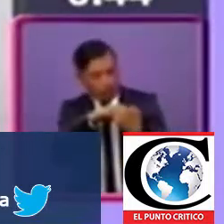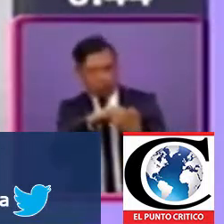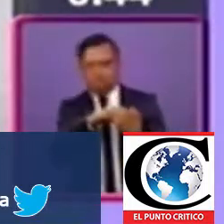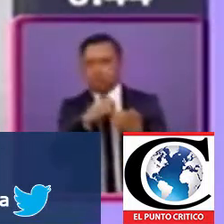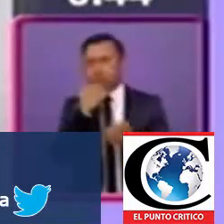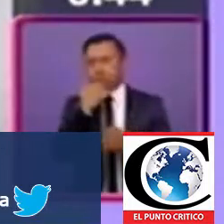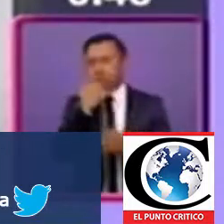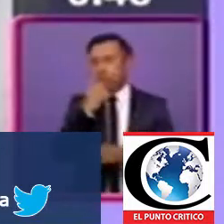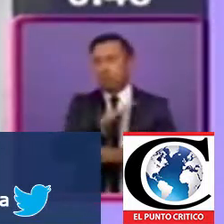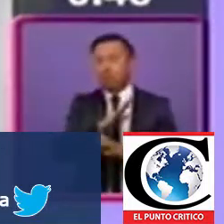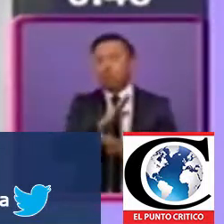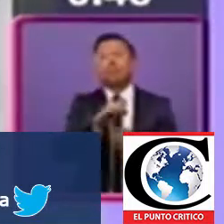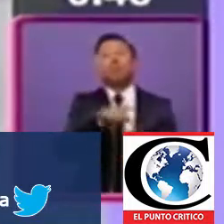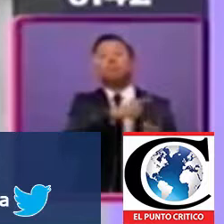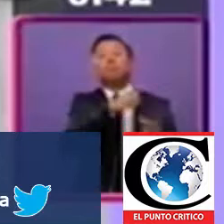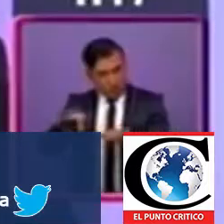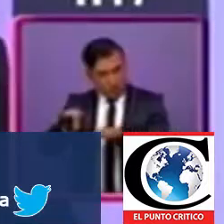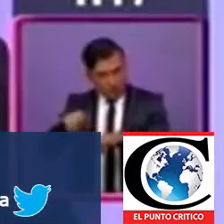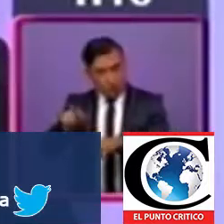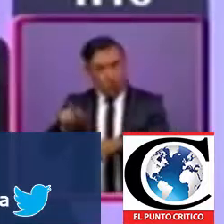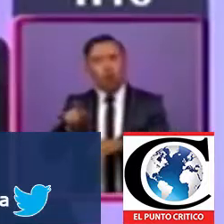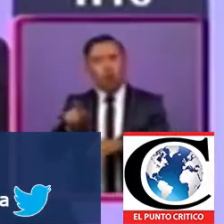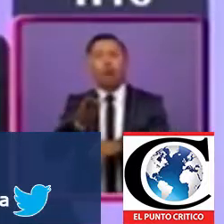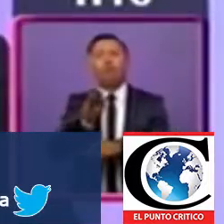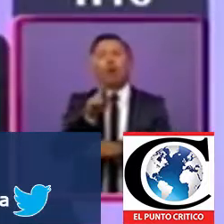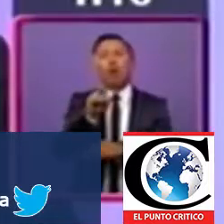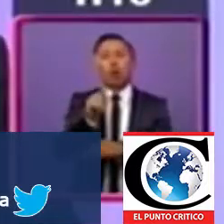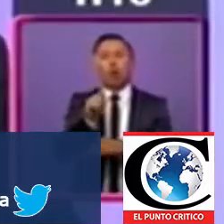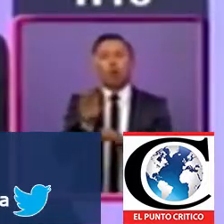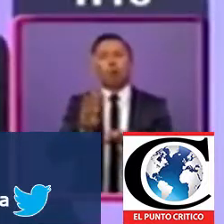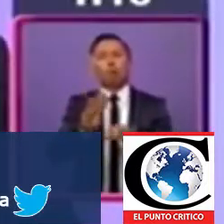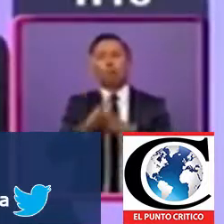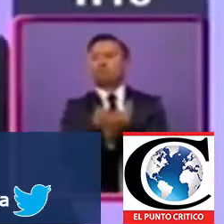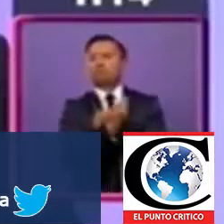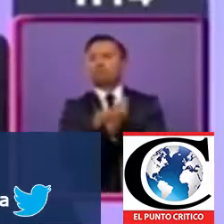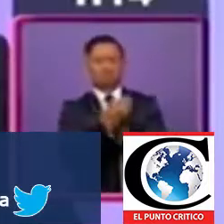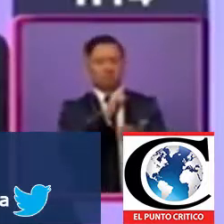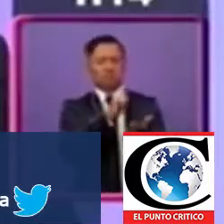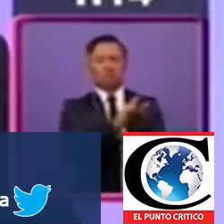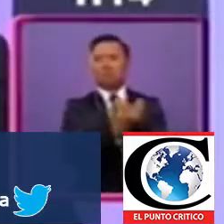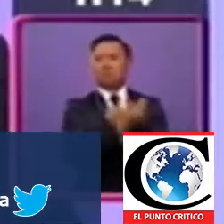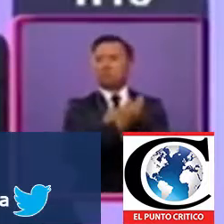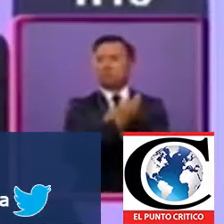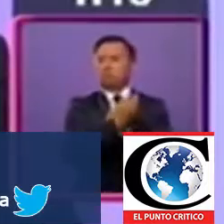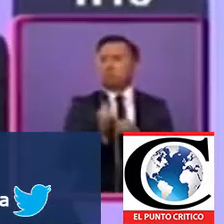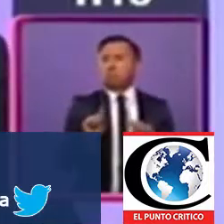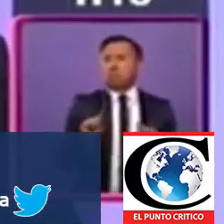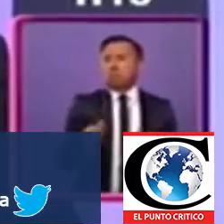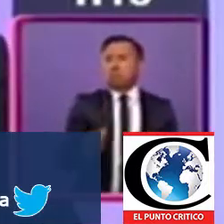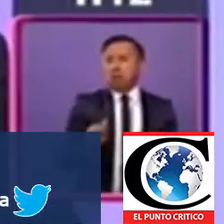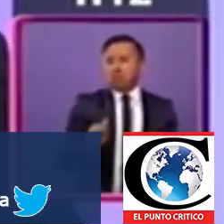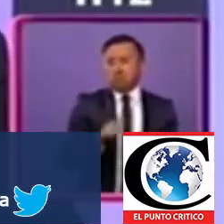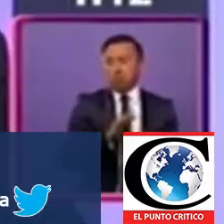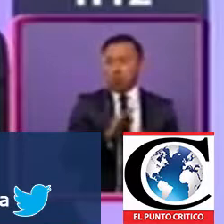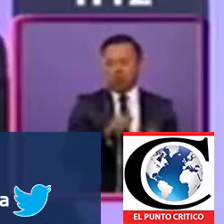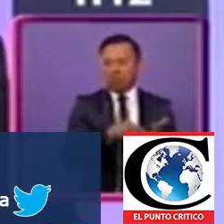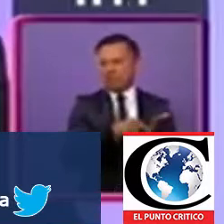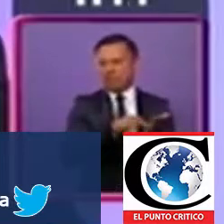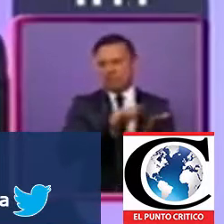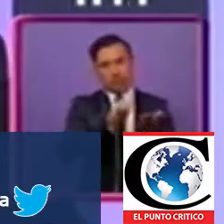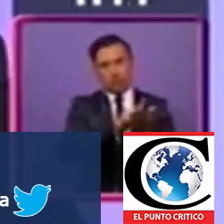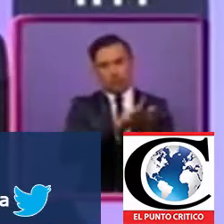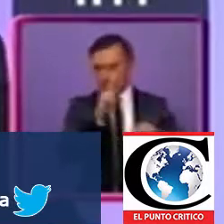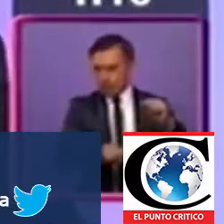tiene que contestar, digo, para que no la vaya a regar, como lo hizo ayer. Ya ves que a la hora de hablar del gasolinazo, ella dijo que sí había